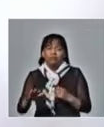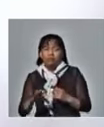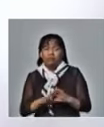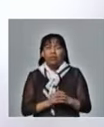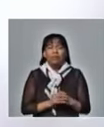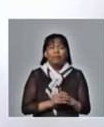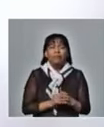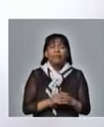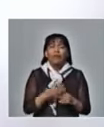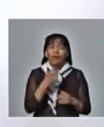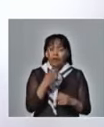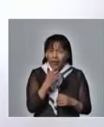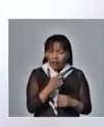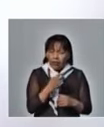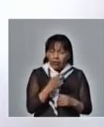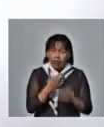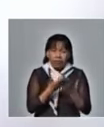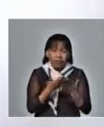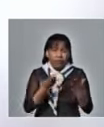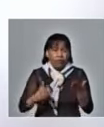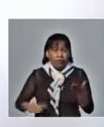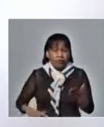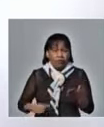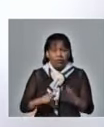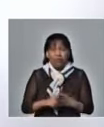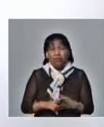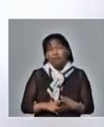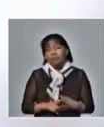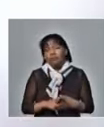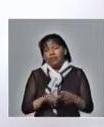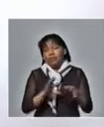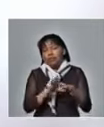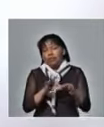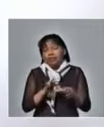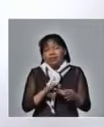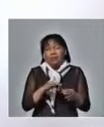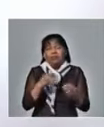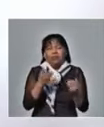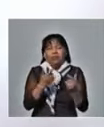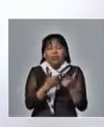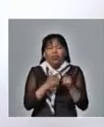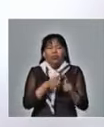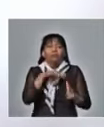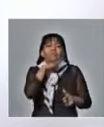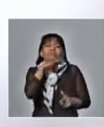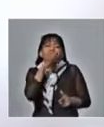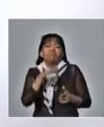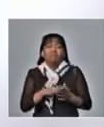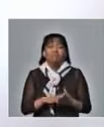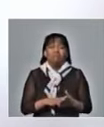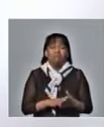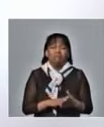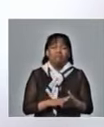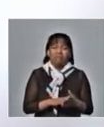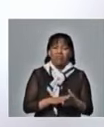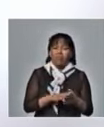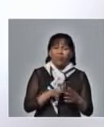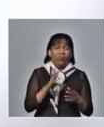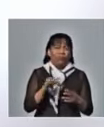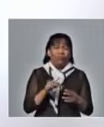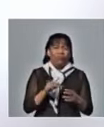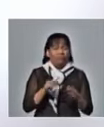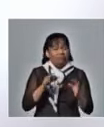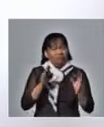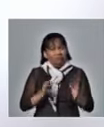estos ámbitos que en los actuales gobiernos se vincularon a la delincuencia y al crimen organizado. Dignificaremos la